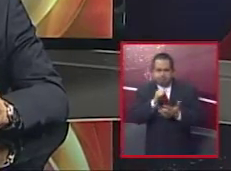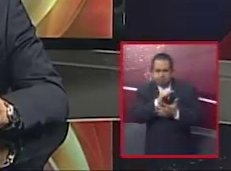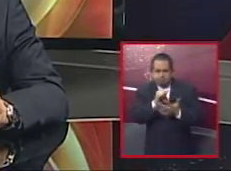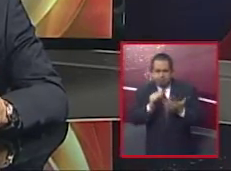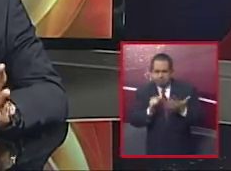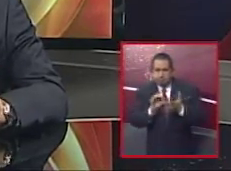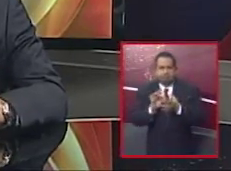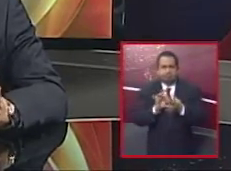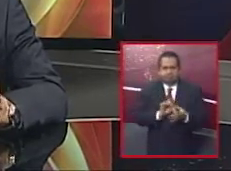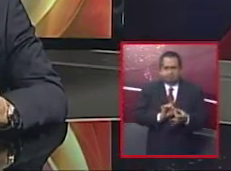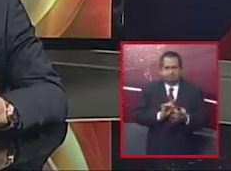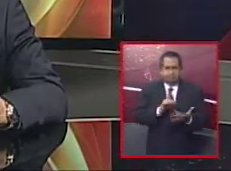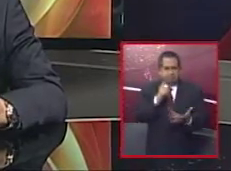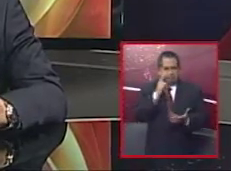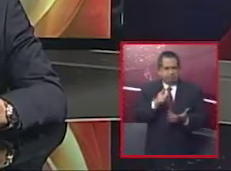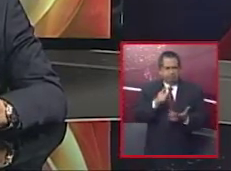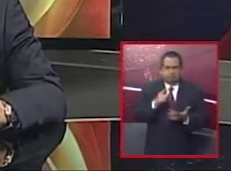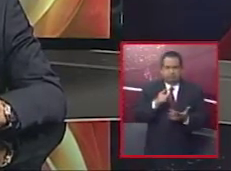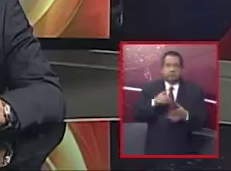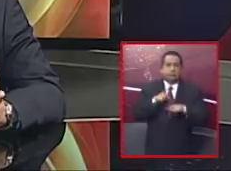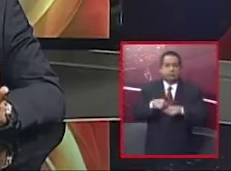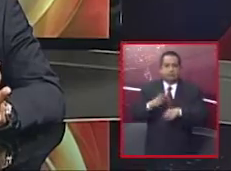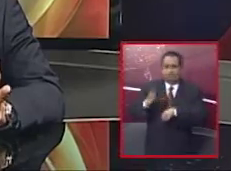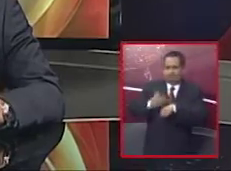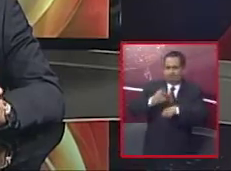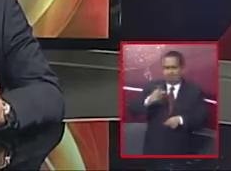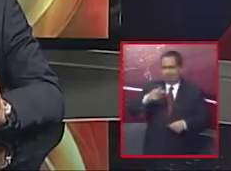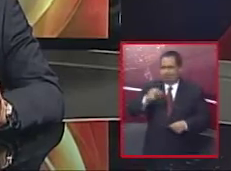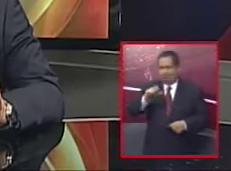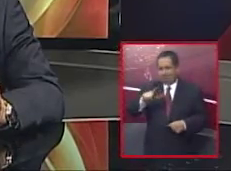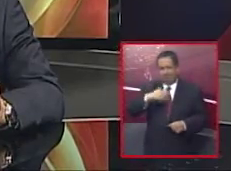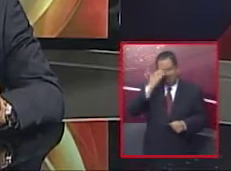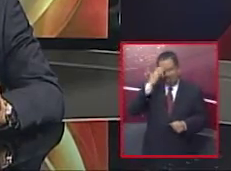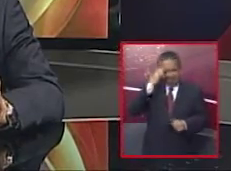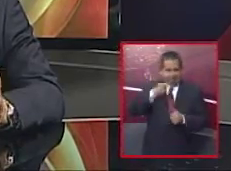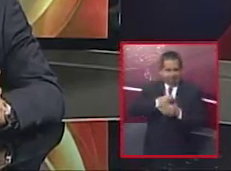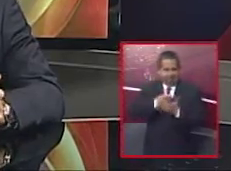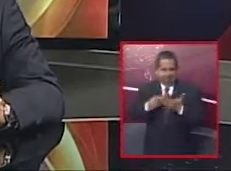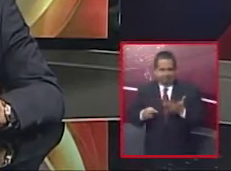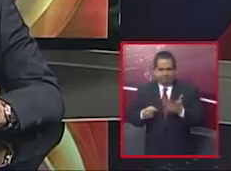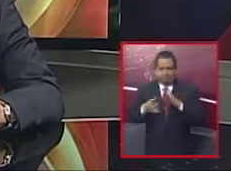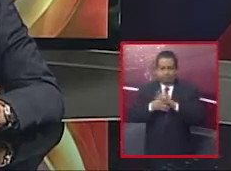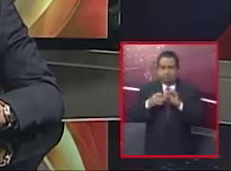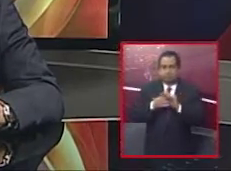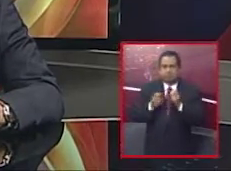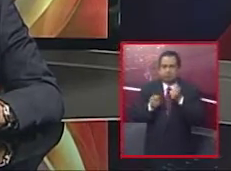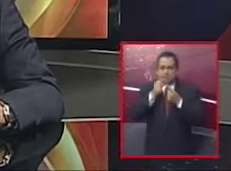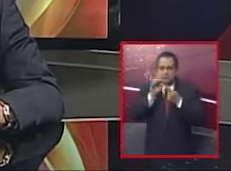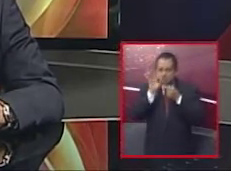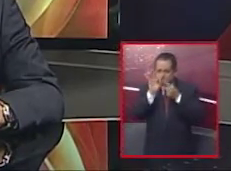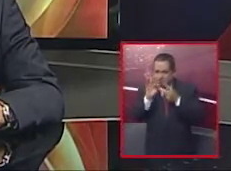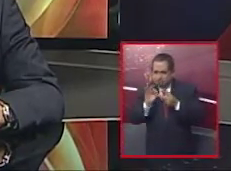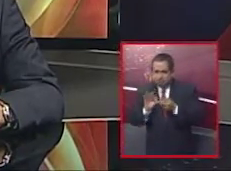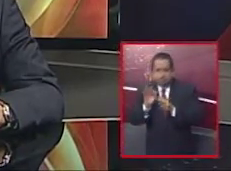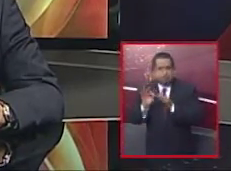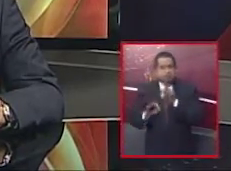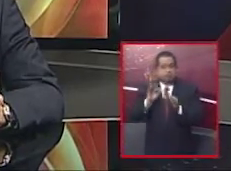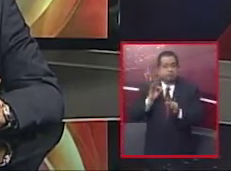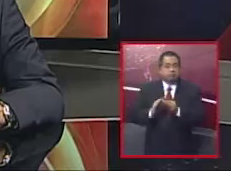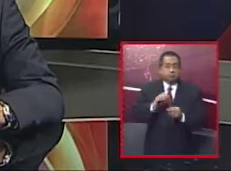correspondientes a la miscelánea penal, como se le conoce, un conjunto de aspectos específicos